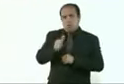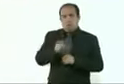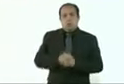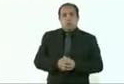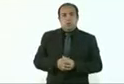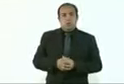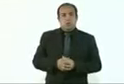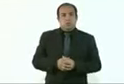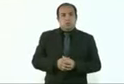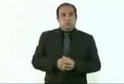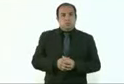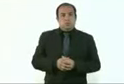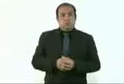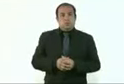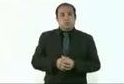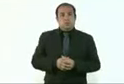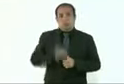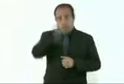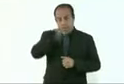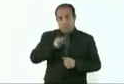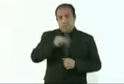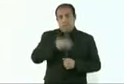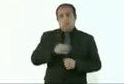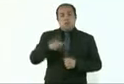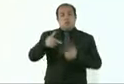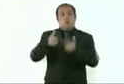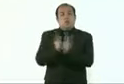el presidente del partido en la ciudad, ni